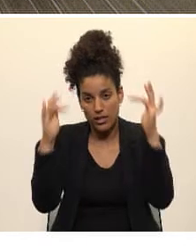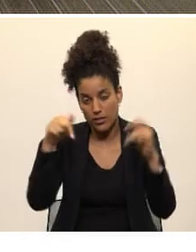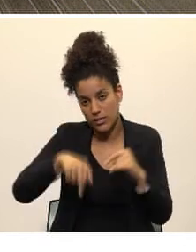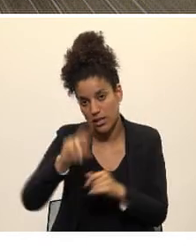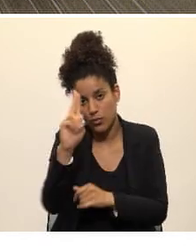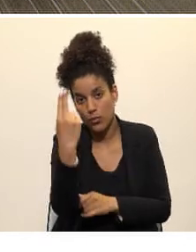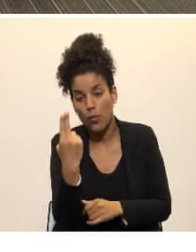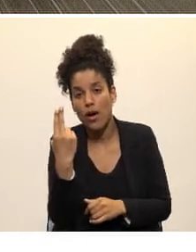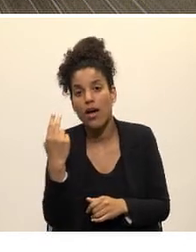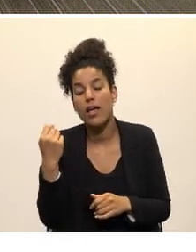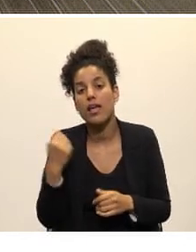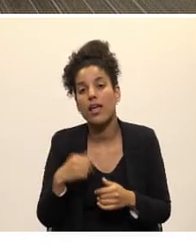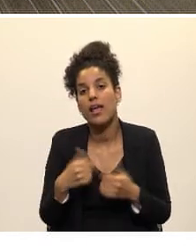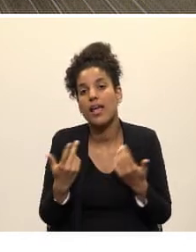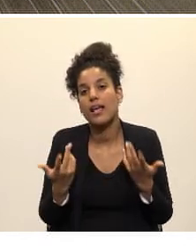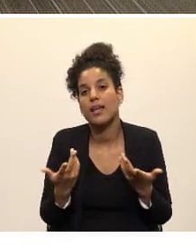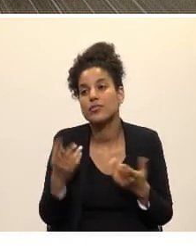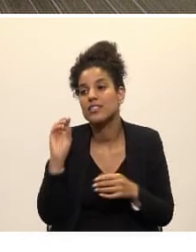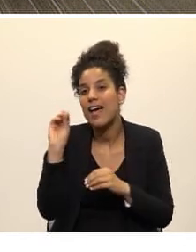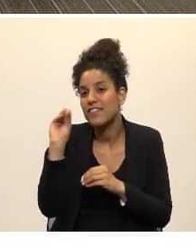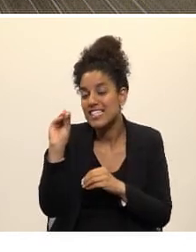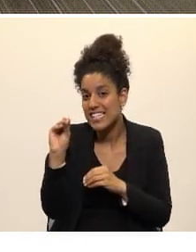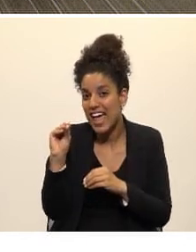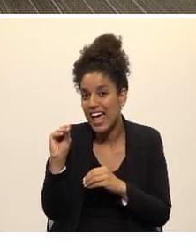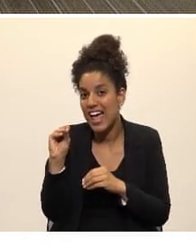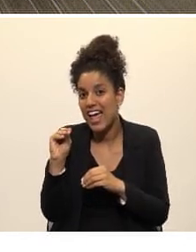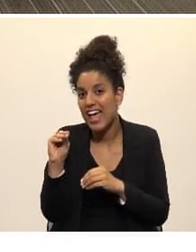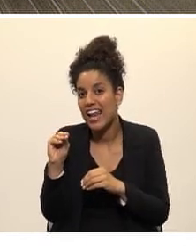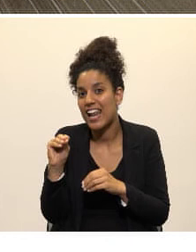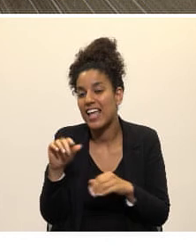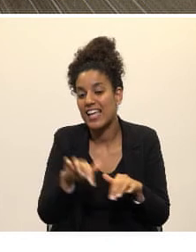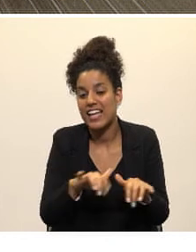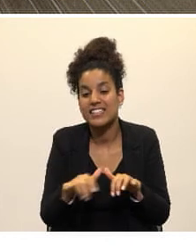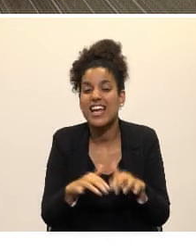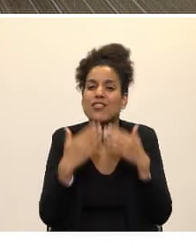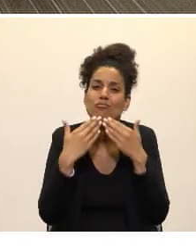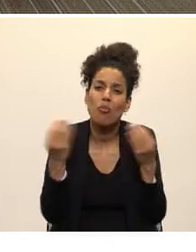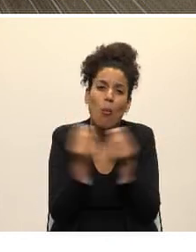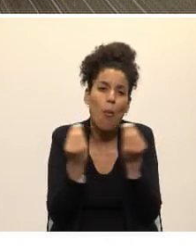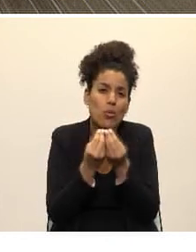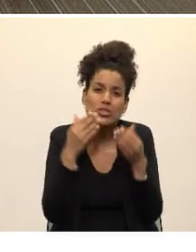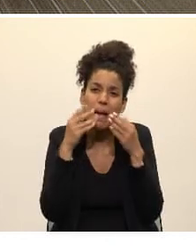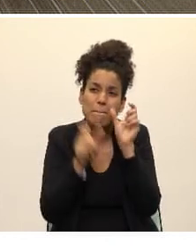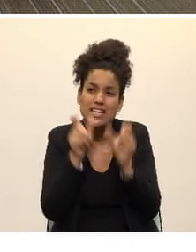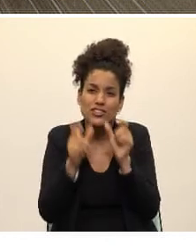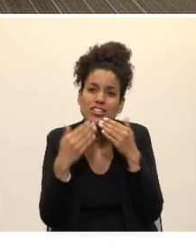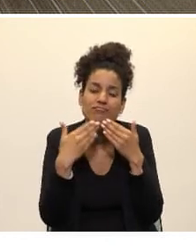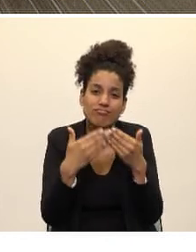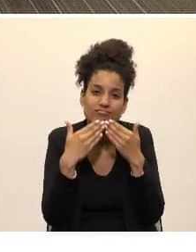Y bueno, en realidad te queremos avisar que bueno, el chat, por supuesto que tiene millones de agradecimientos, consultas y